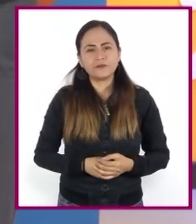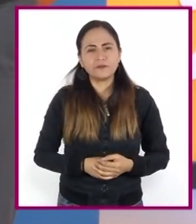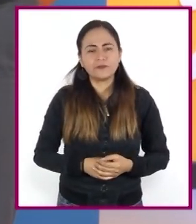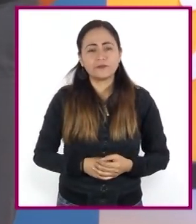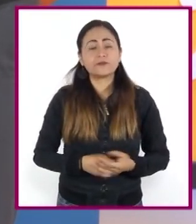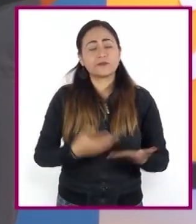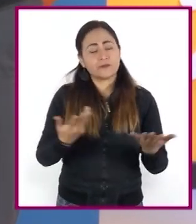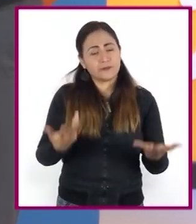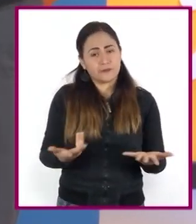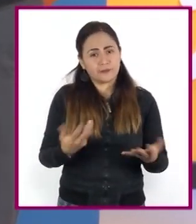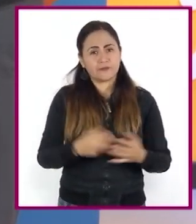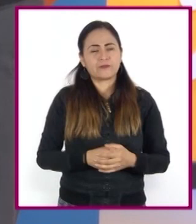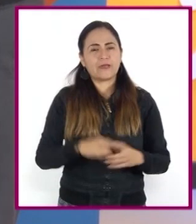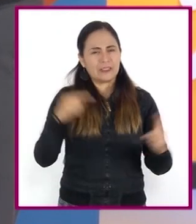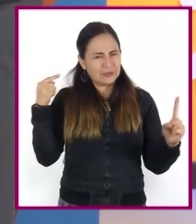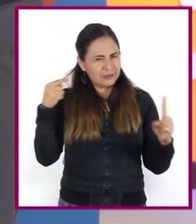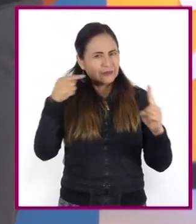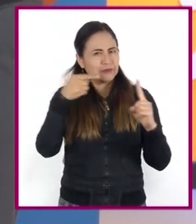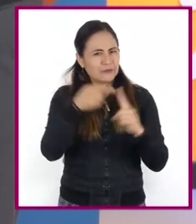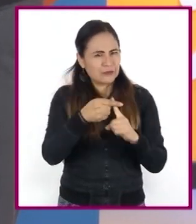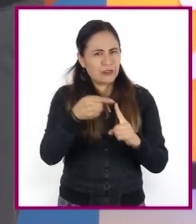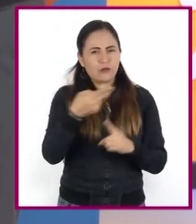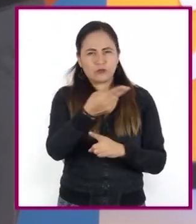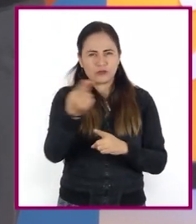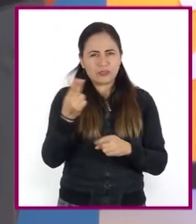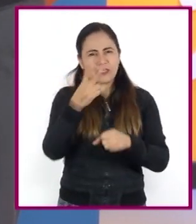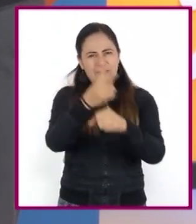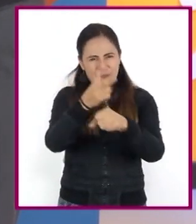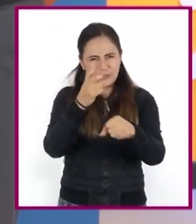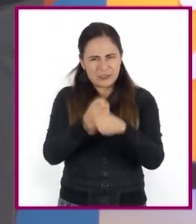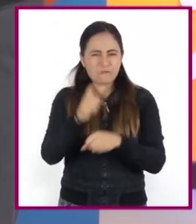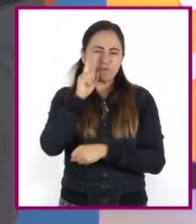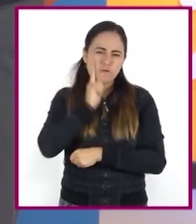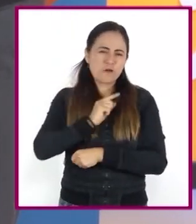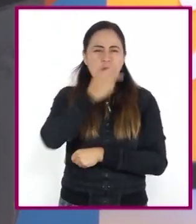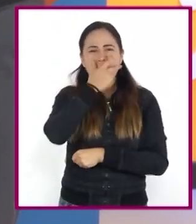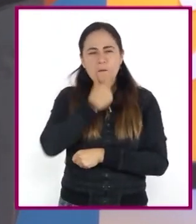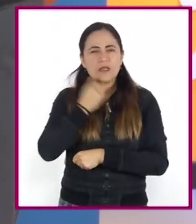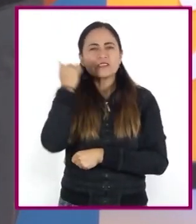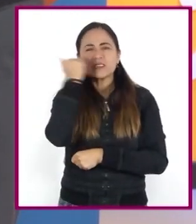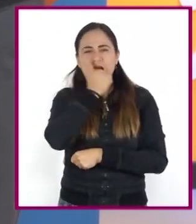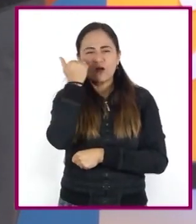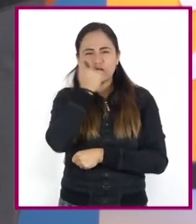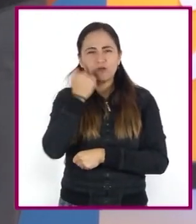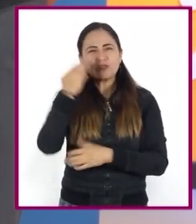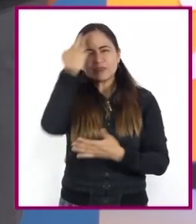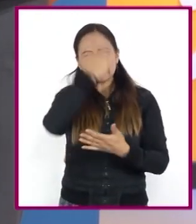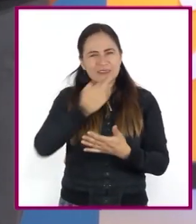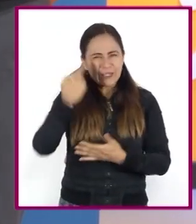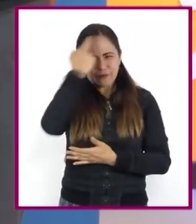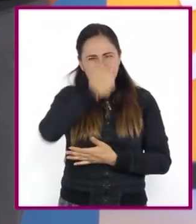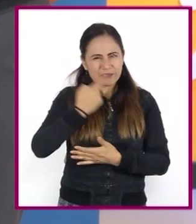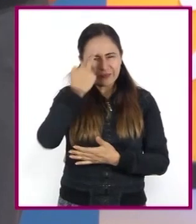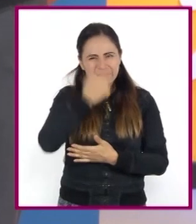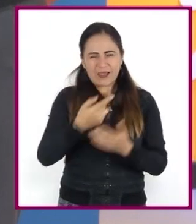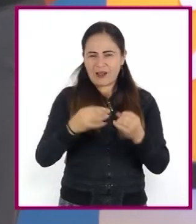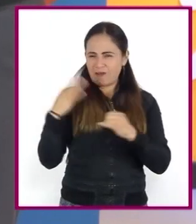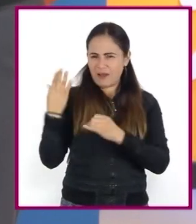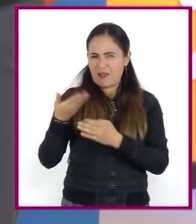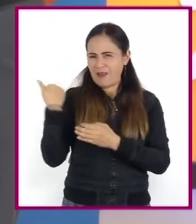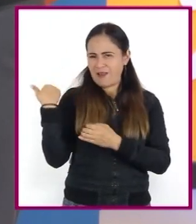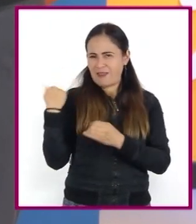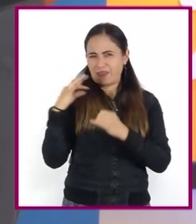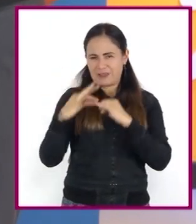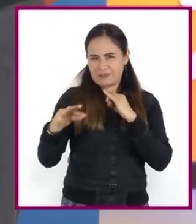Entonces, a modo de reto, invitamos a las alumnas y alumnos a que revisen los resultados del último censo